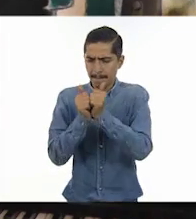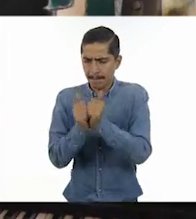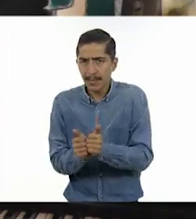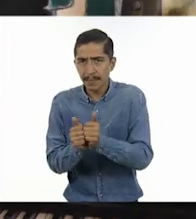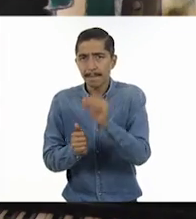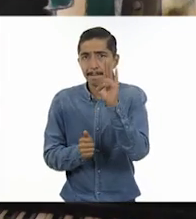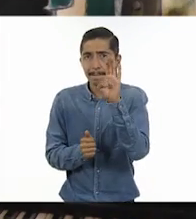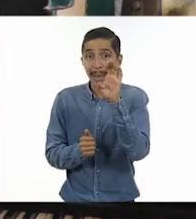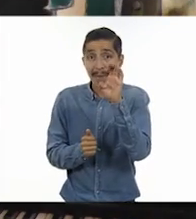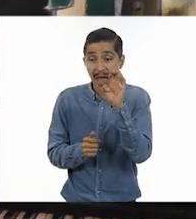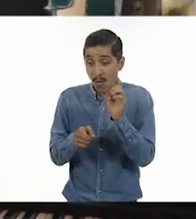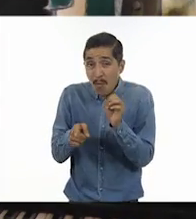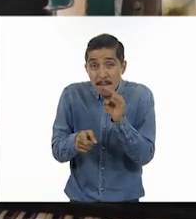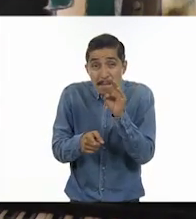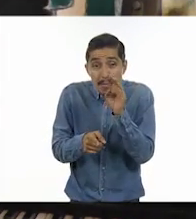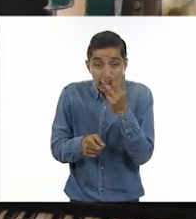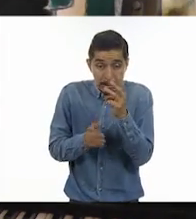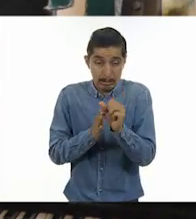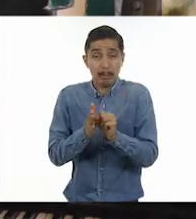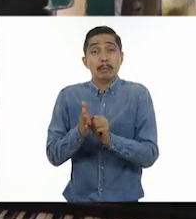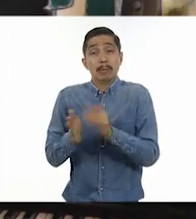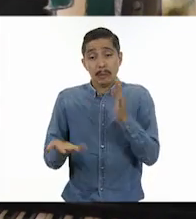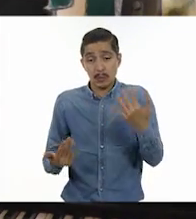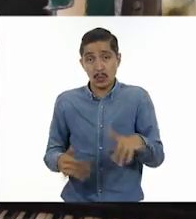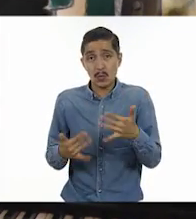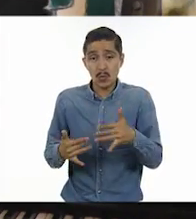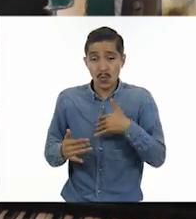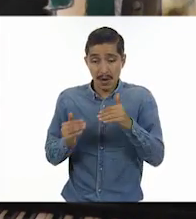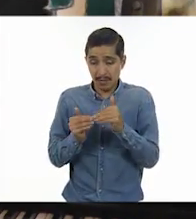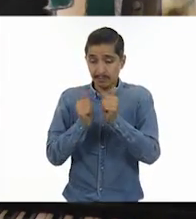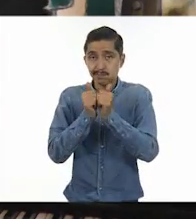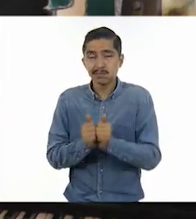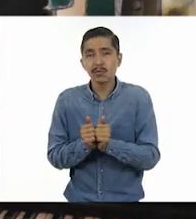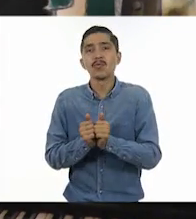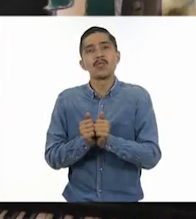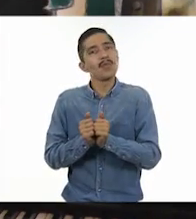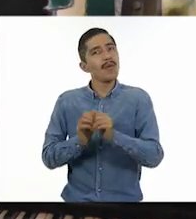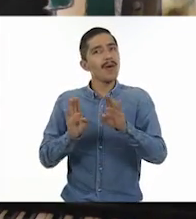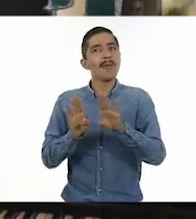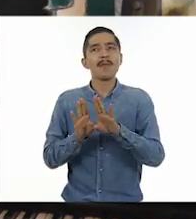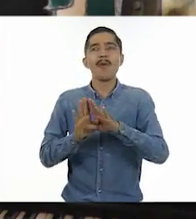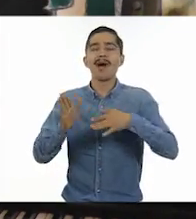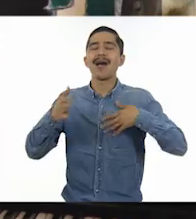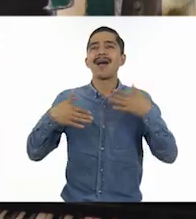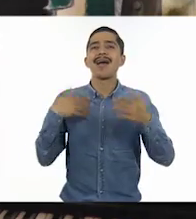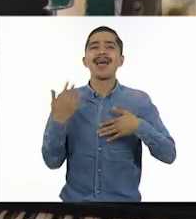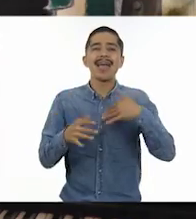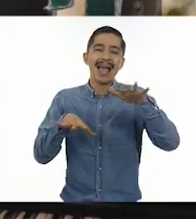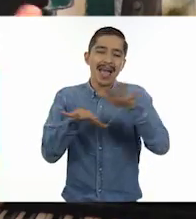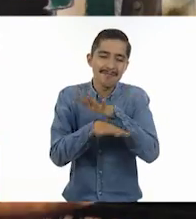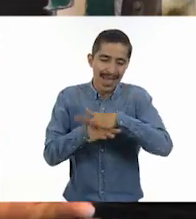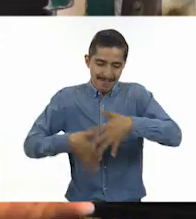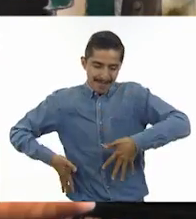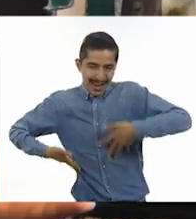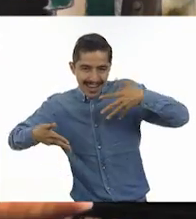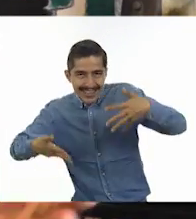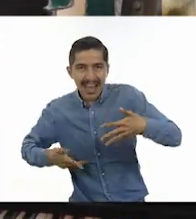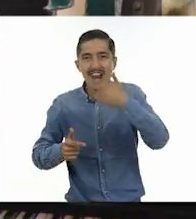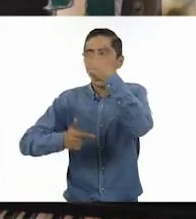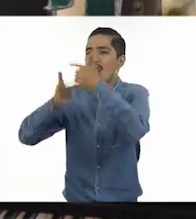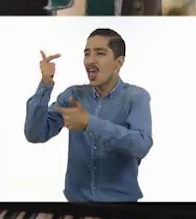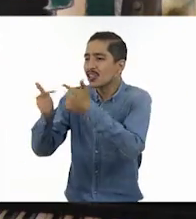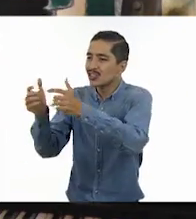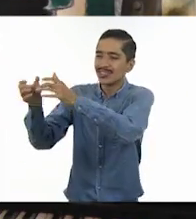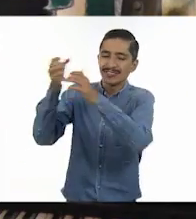con un bebé recién nacido los primeros 3 meses fue una aventura para mí. Cambiar pañales, descongelar la